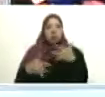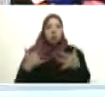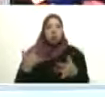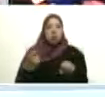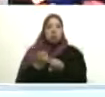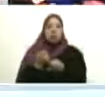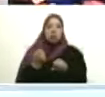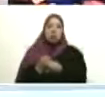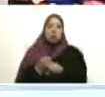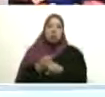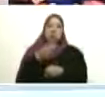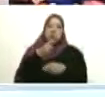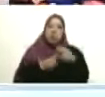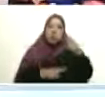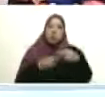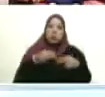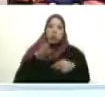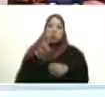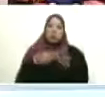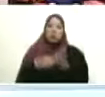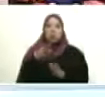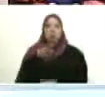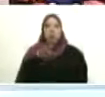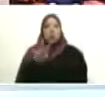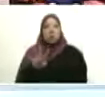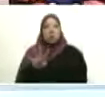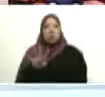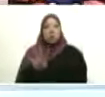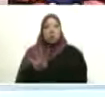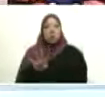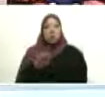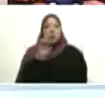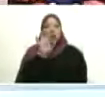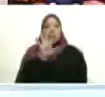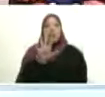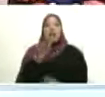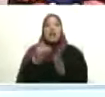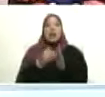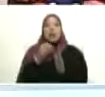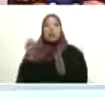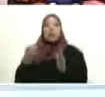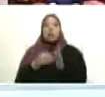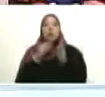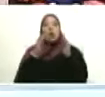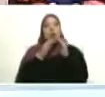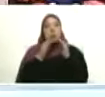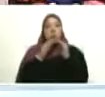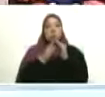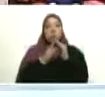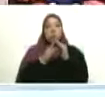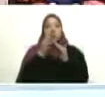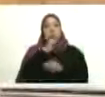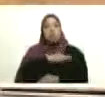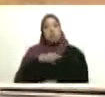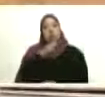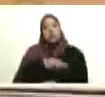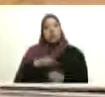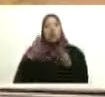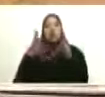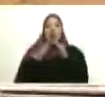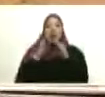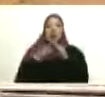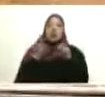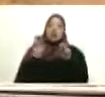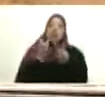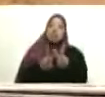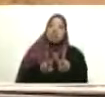para construir en el 2024 500.000 viviendas para nuestro pueblo en la gran misión Vivienda